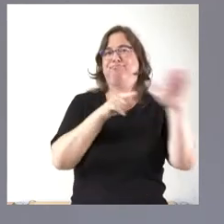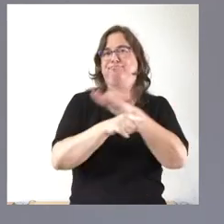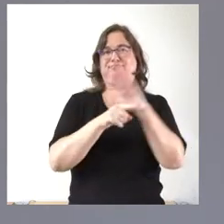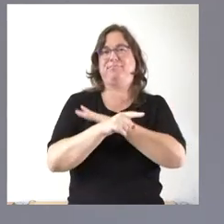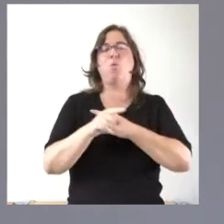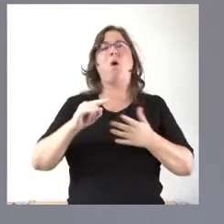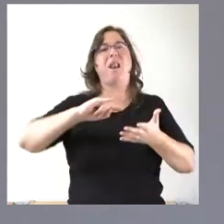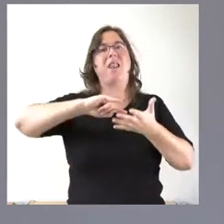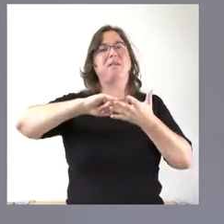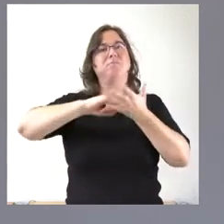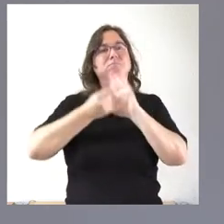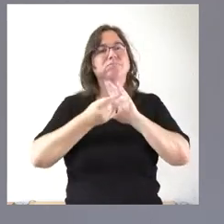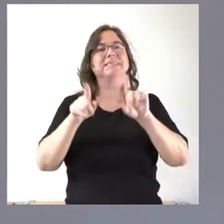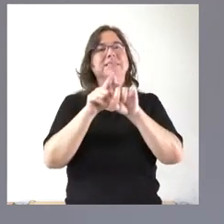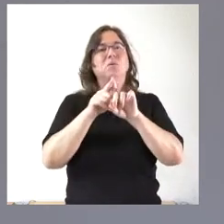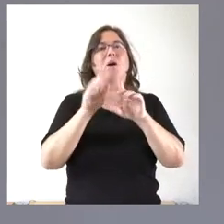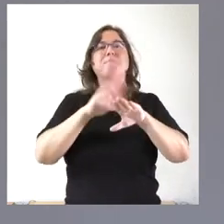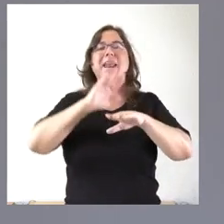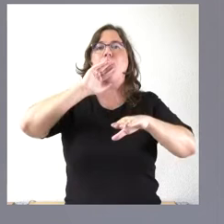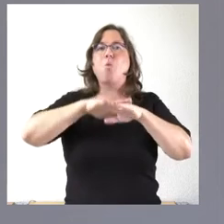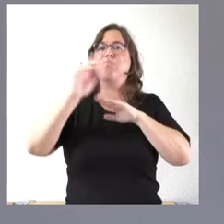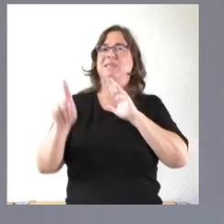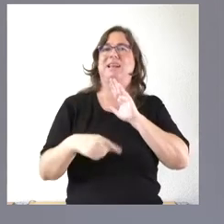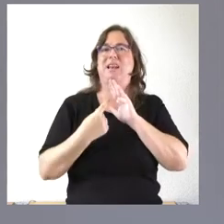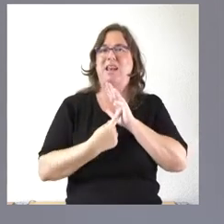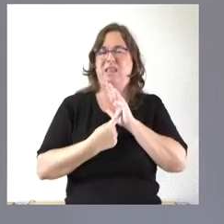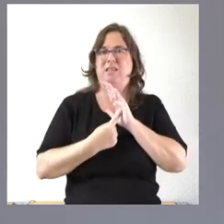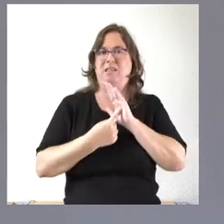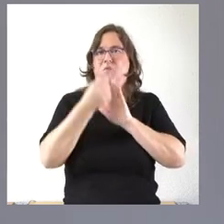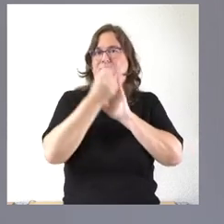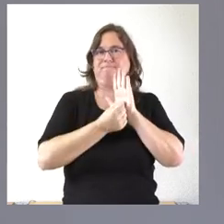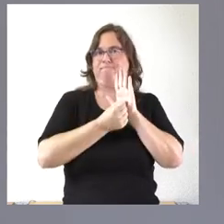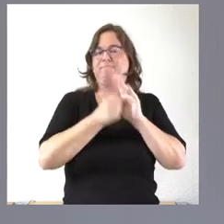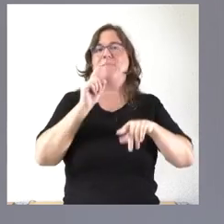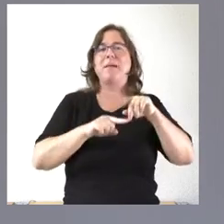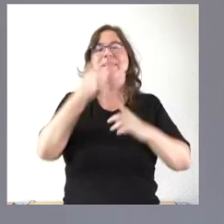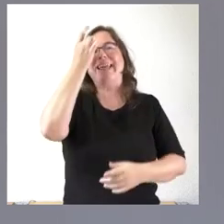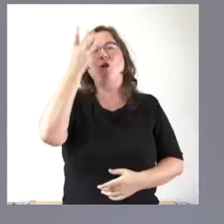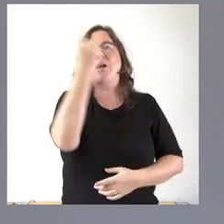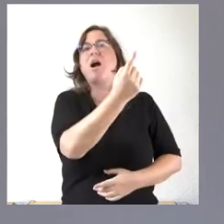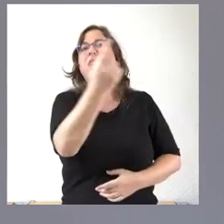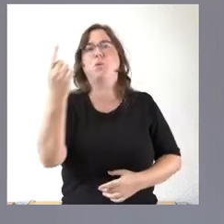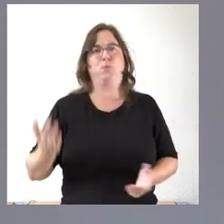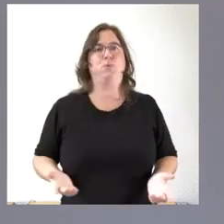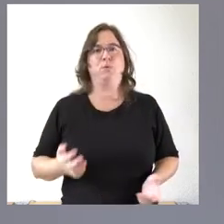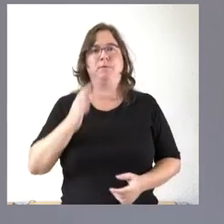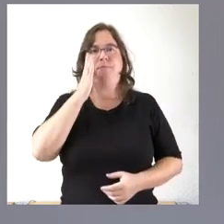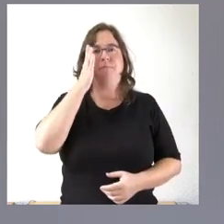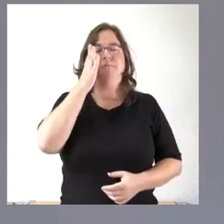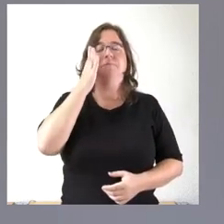expediente atendiendo siempre al cumplimiento de la ley y los principios tecnológicos, más allá de las cuestiones ideológicas que siempre pudieran haber en